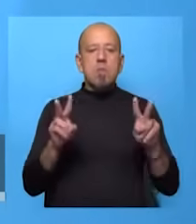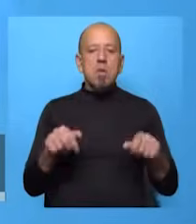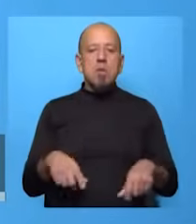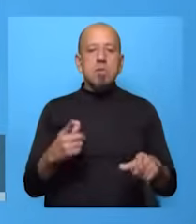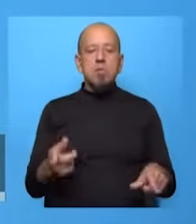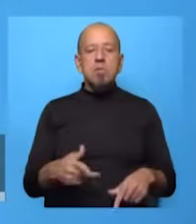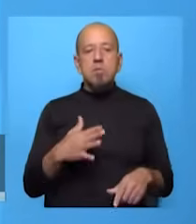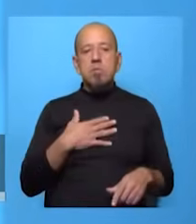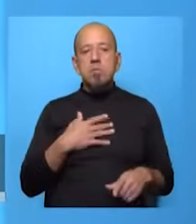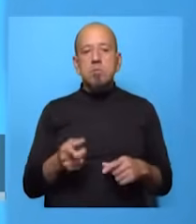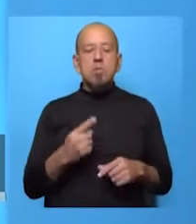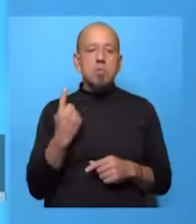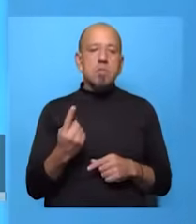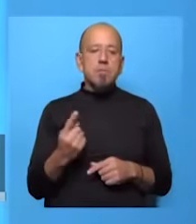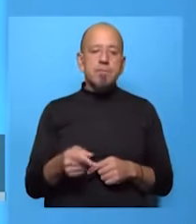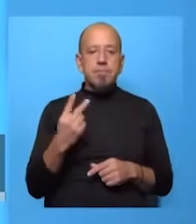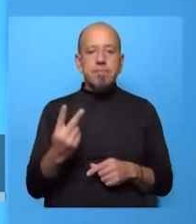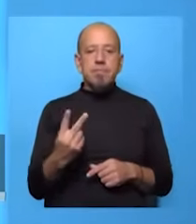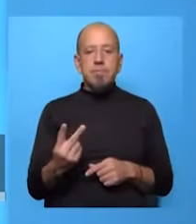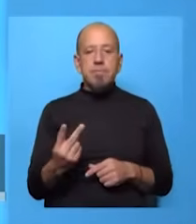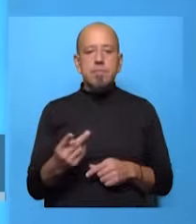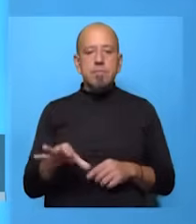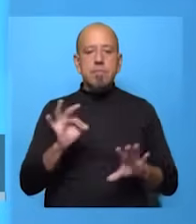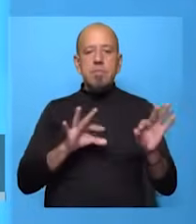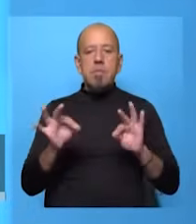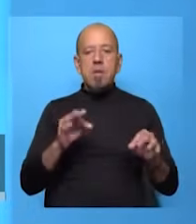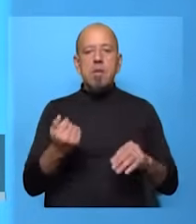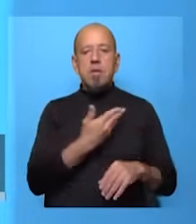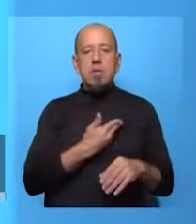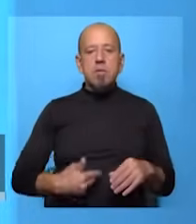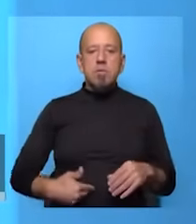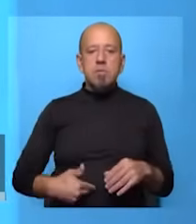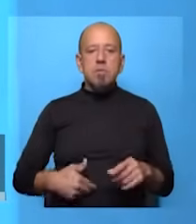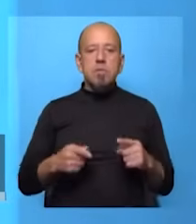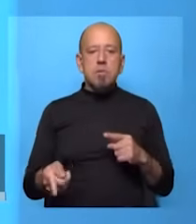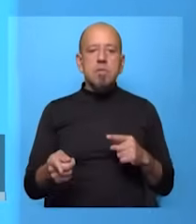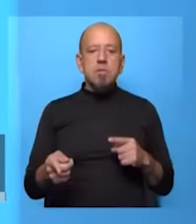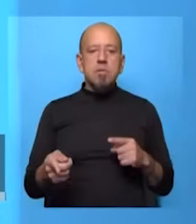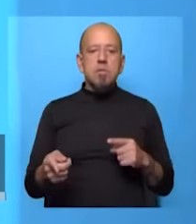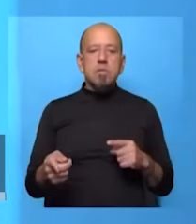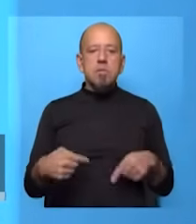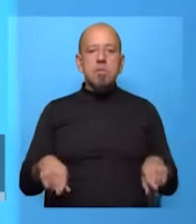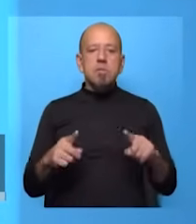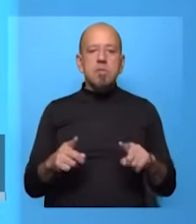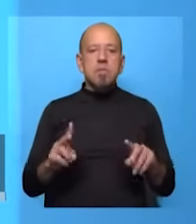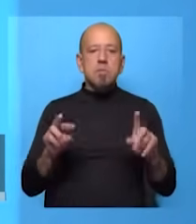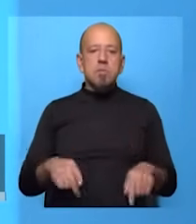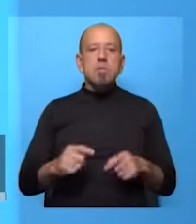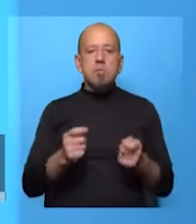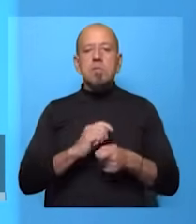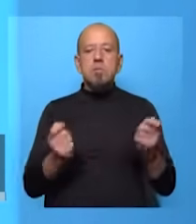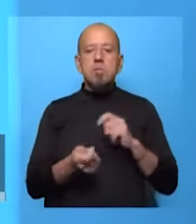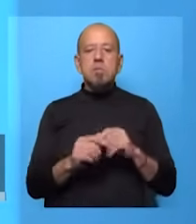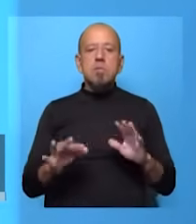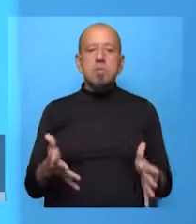favorito Entonces ese es el primer elemento el segundo elemento para elegir un idente es que pueda liderar un conjunto de transformaciones porque para qué